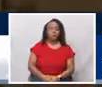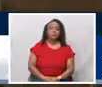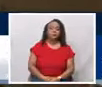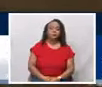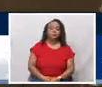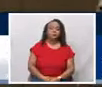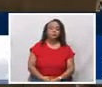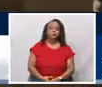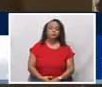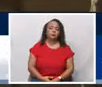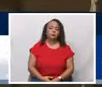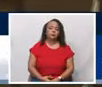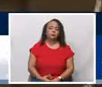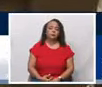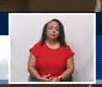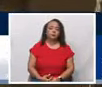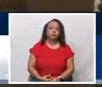va a ser